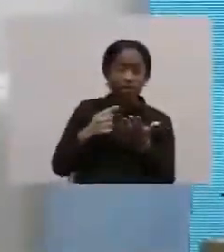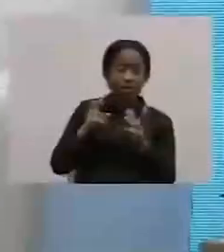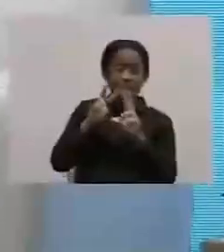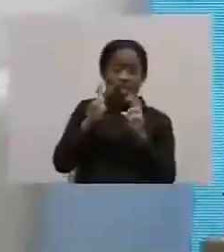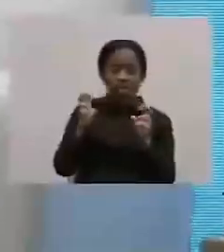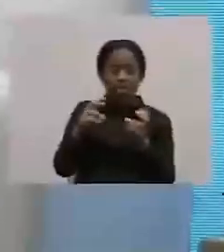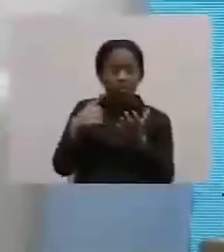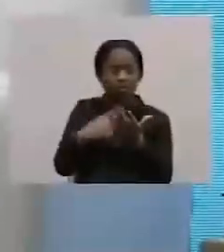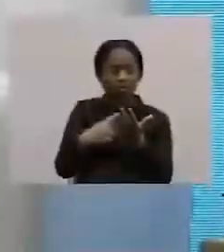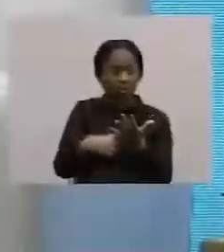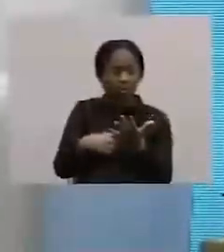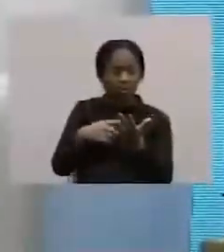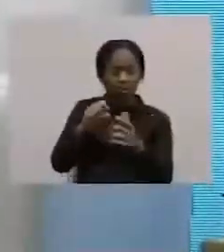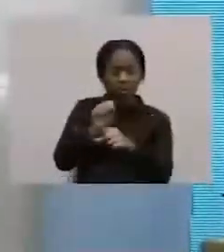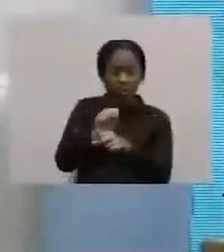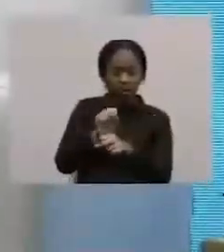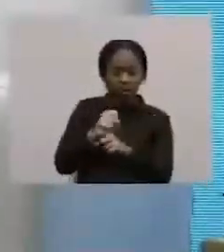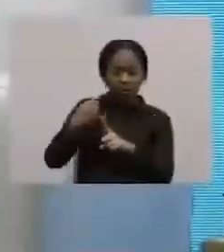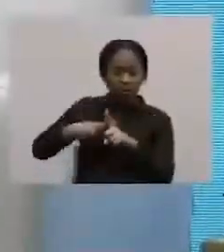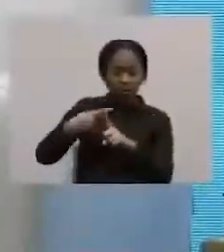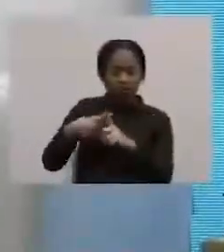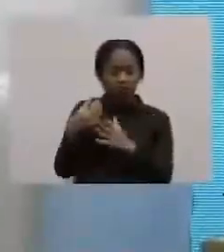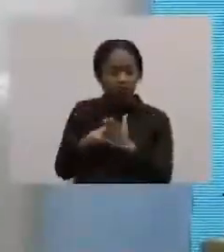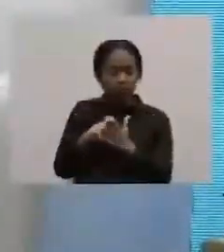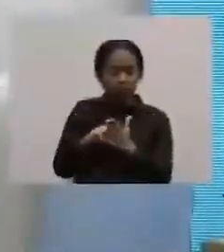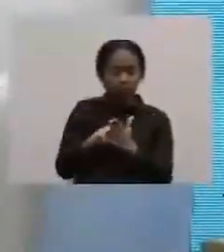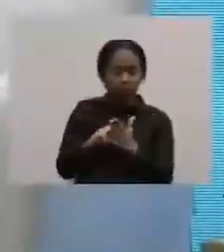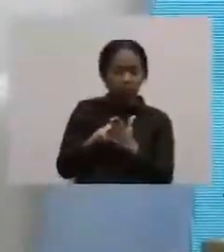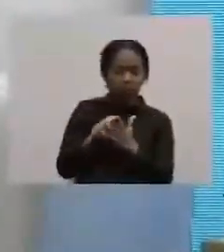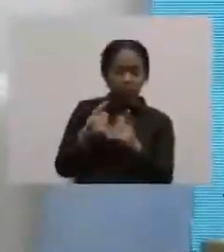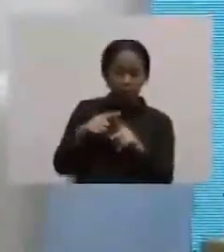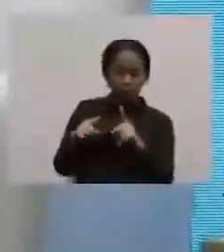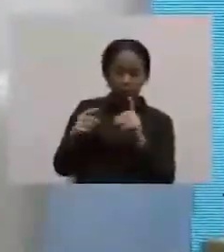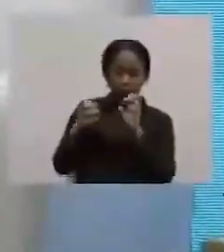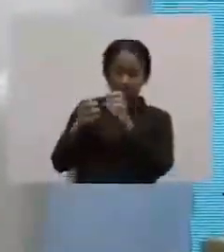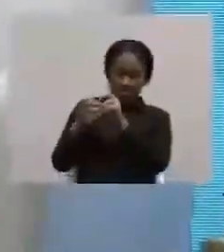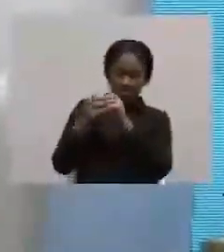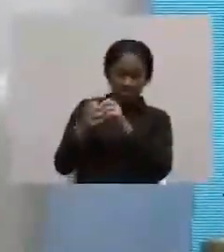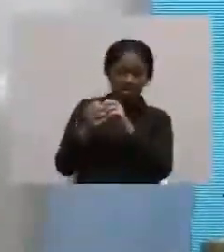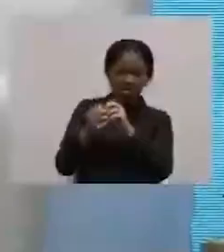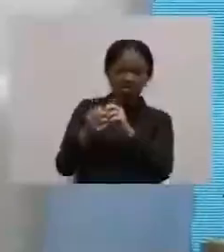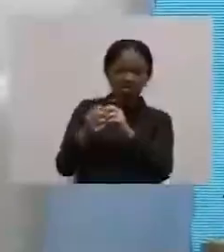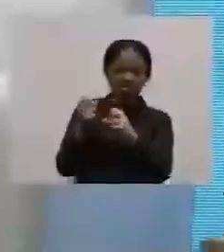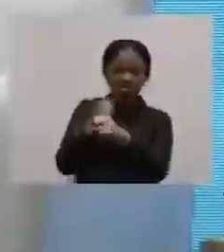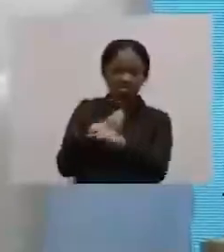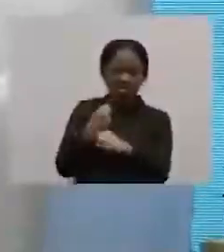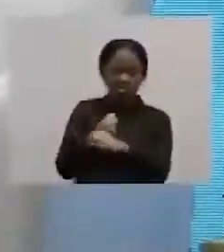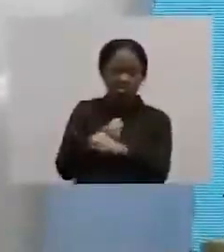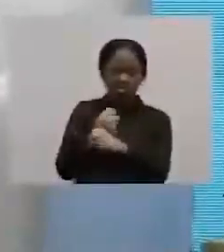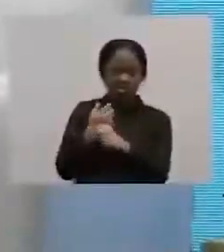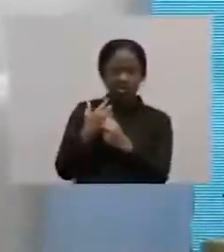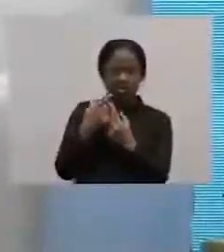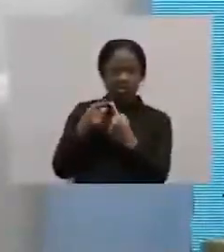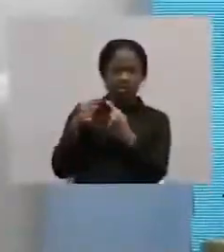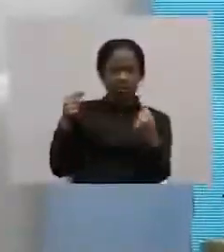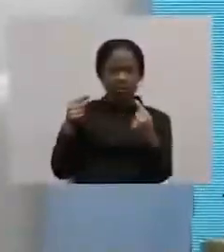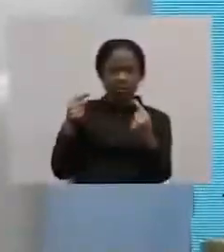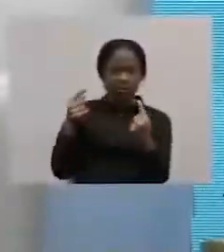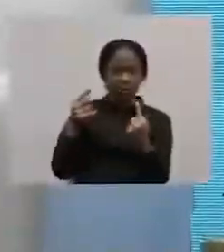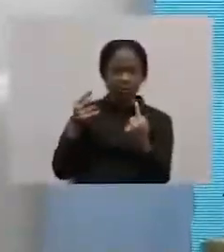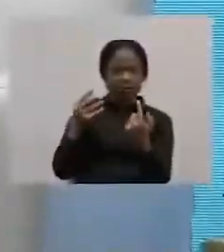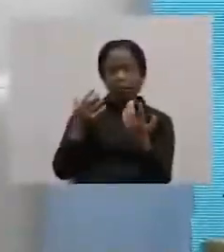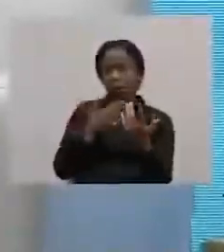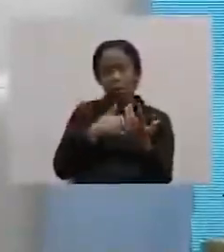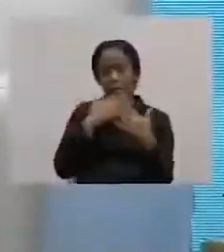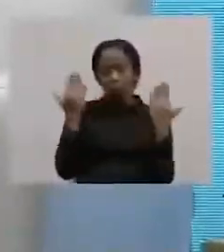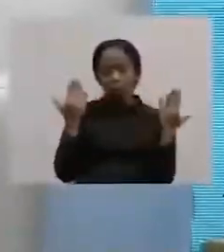lo mejor no pueda tener un periodista, pero nosotros no hay conflicto entre los medios y la colegiación del periodista. Ni